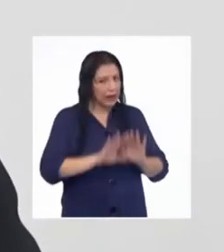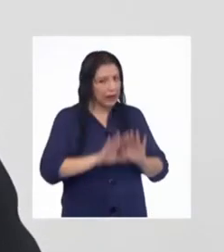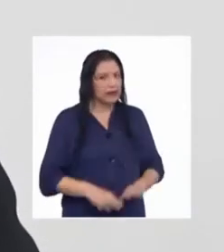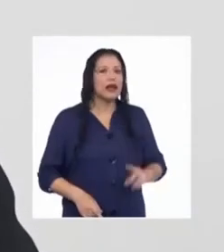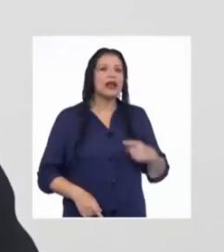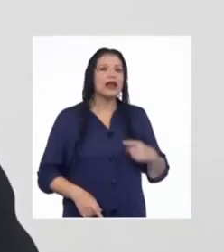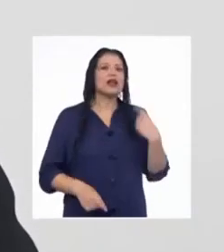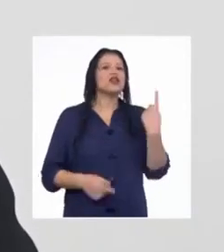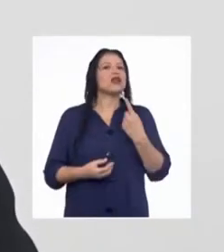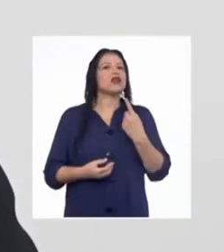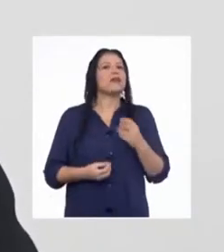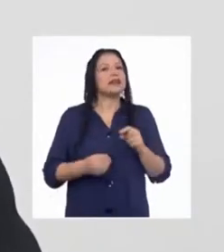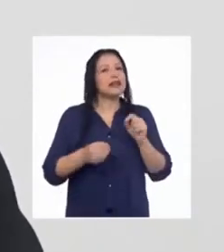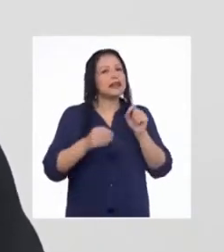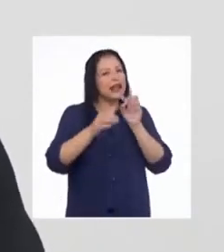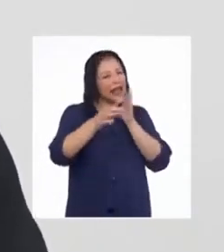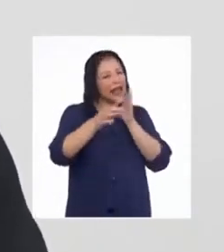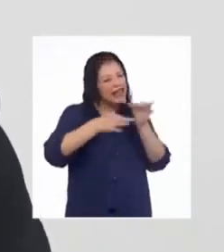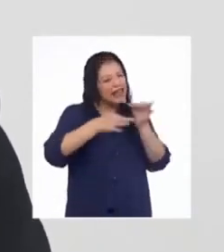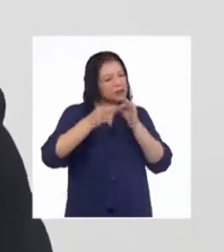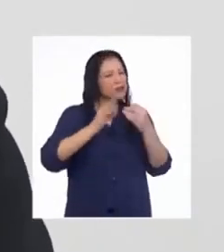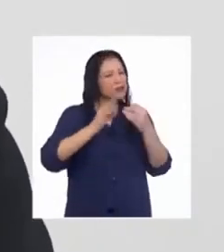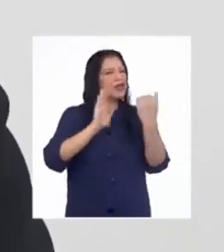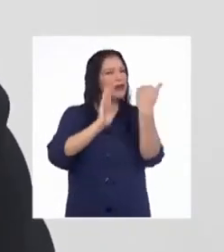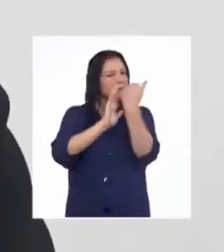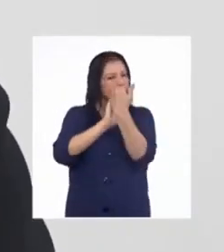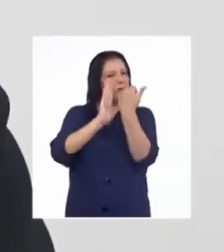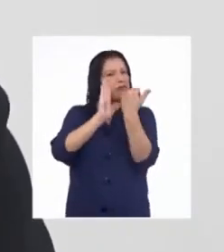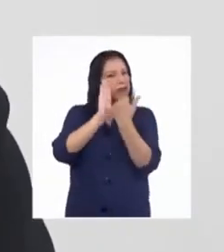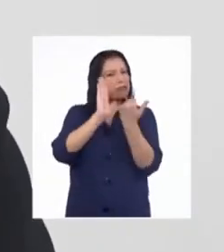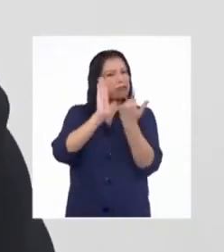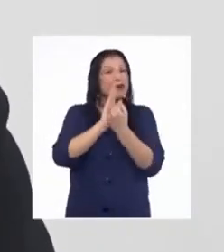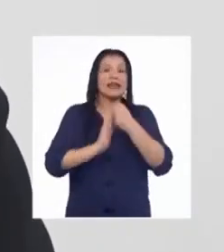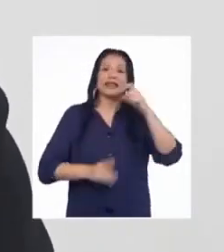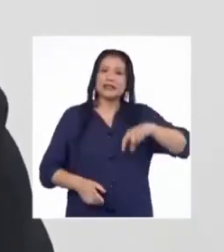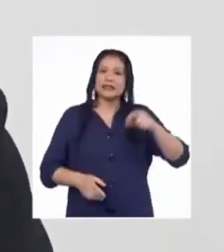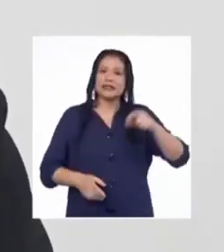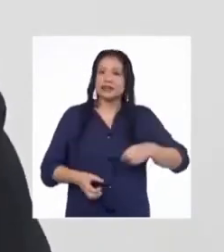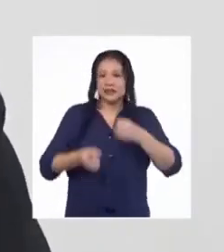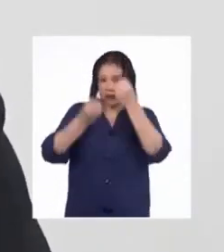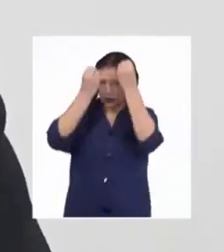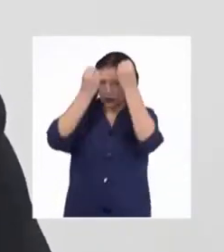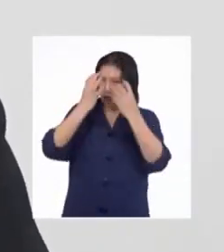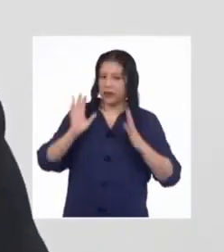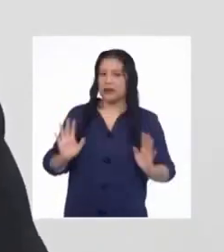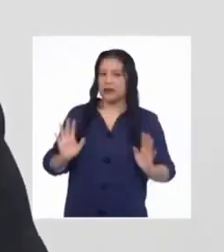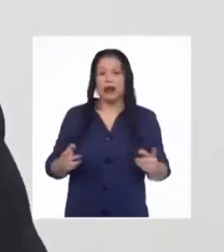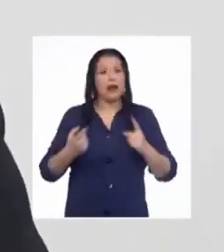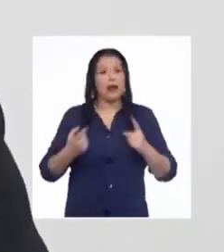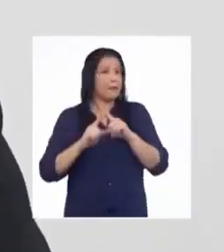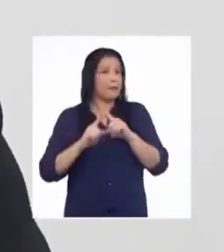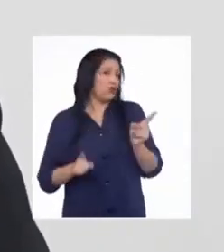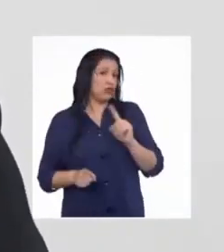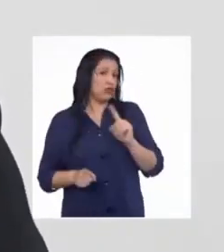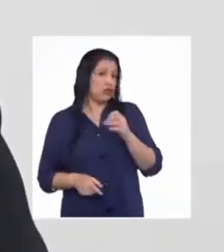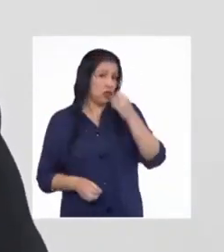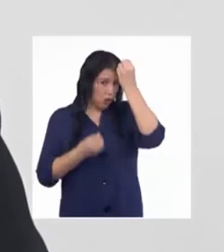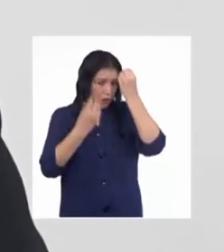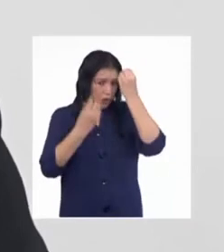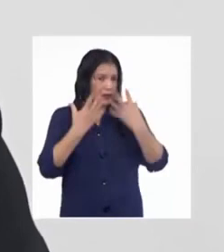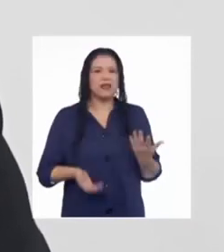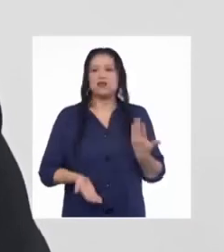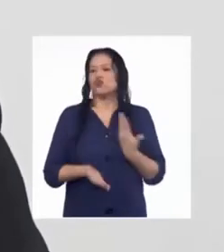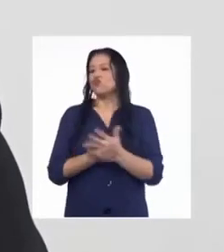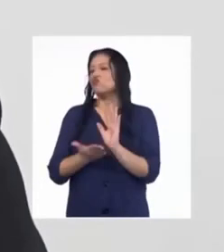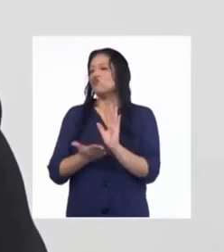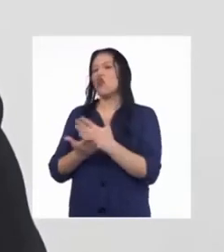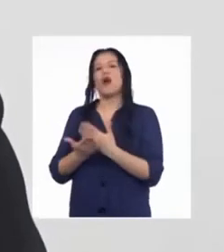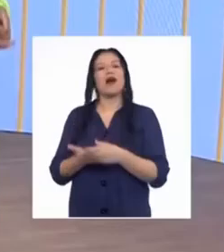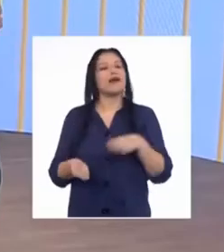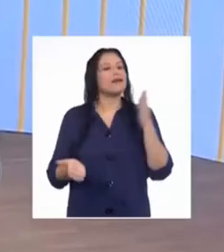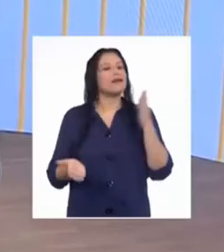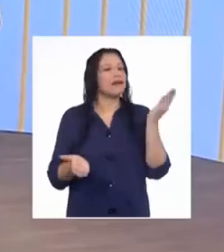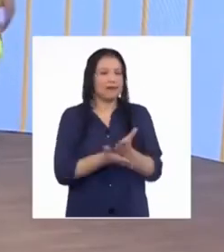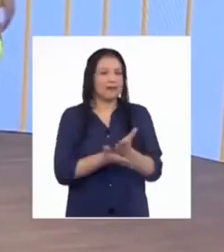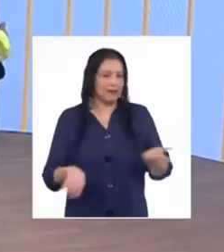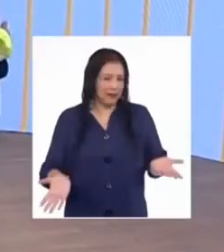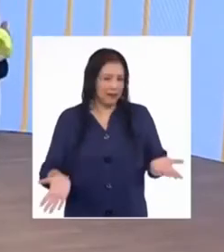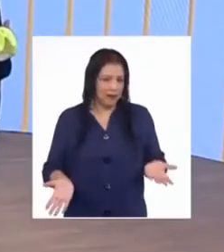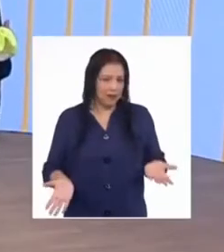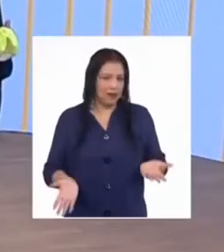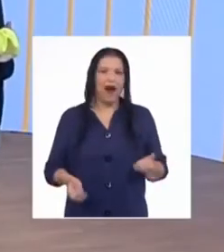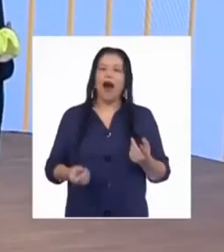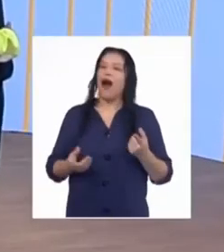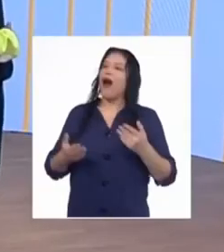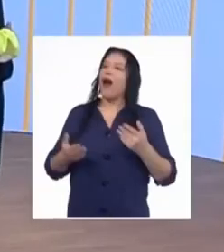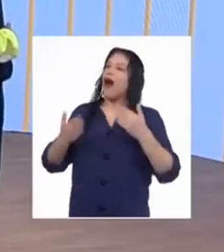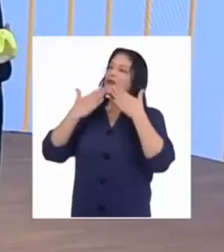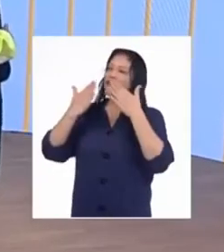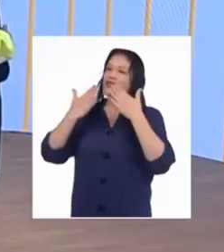solo formula indicaciones que deberían cumplirse, pero de no hacerlo, no existe sanción alguna. Muchas